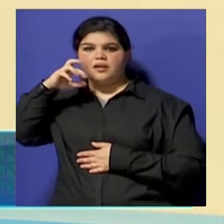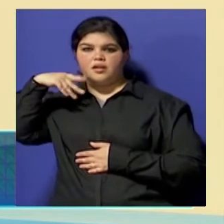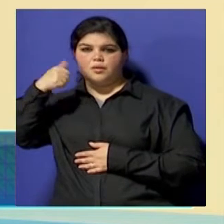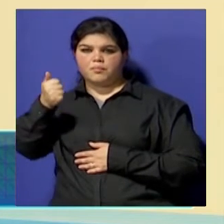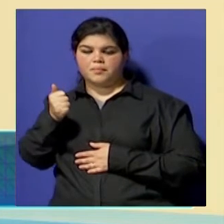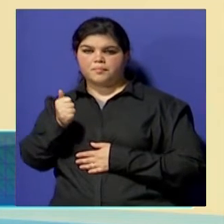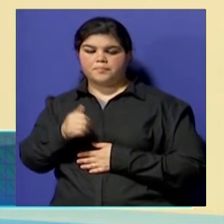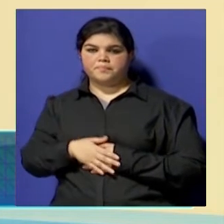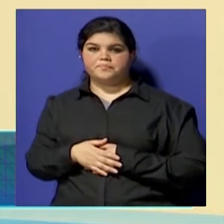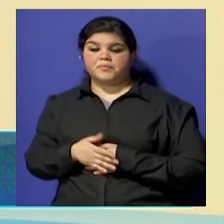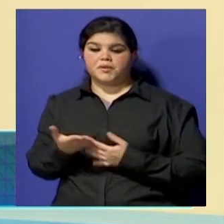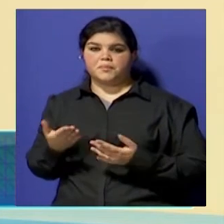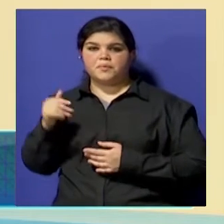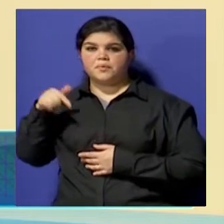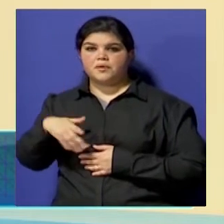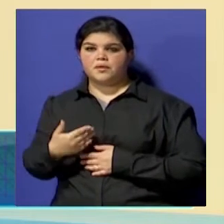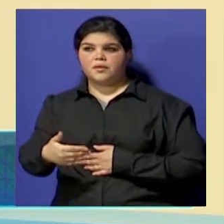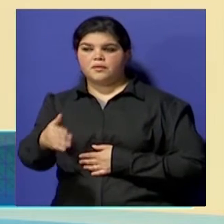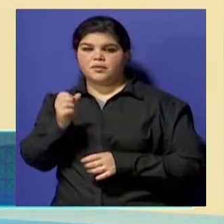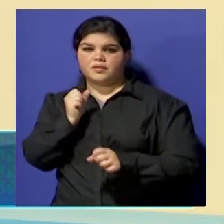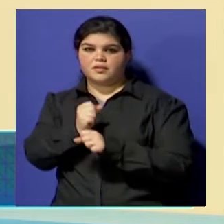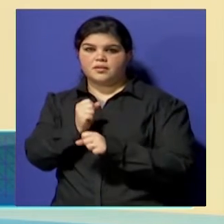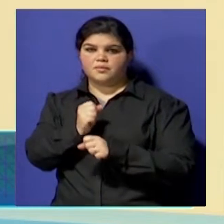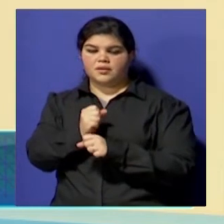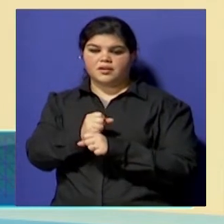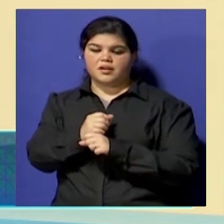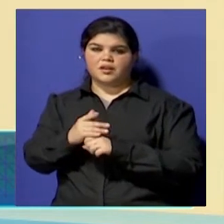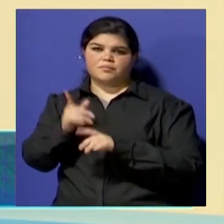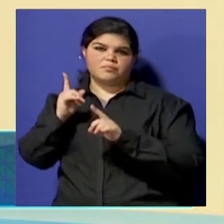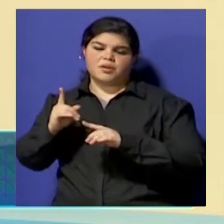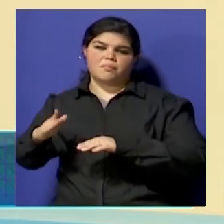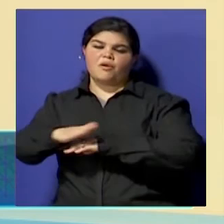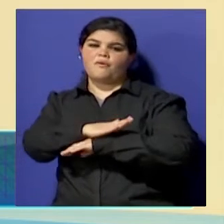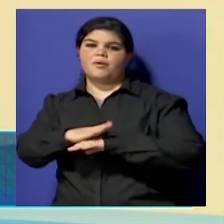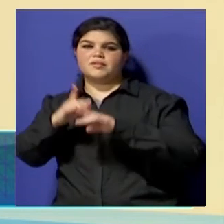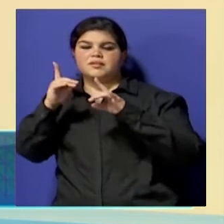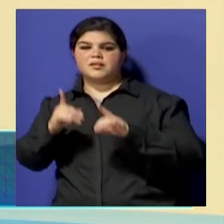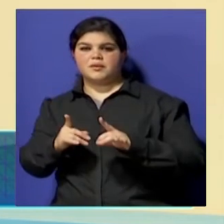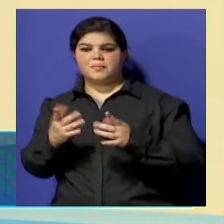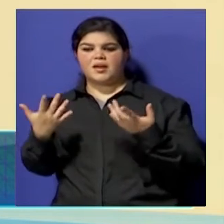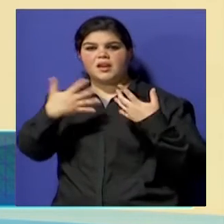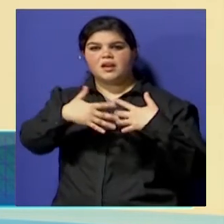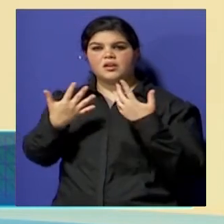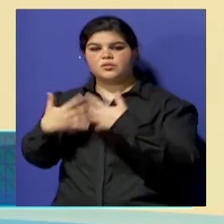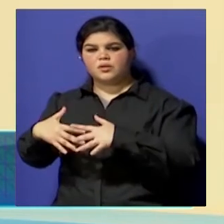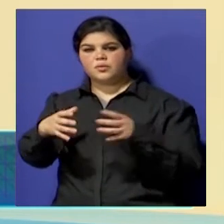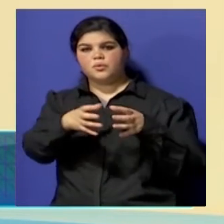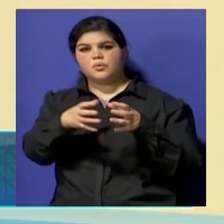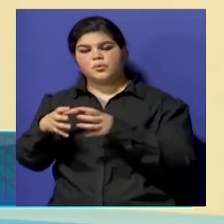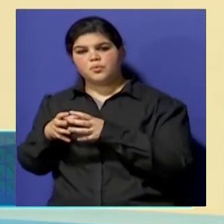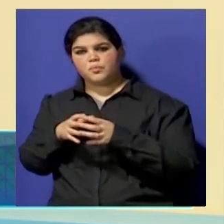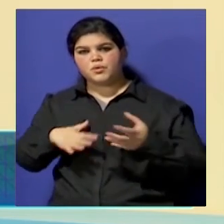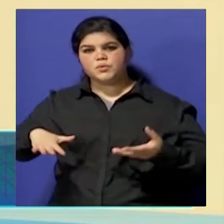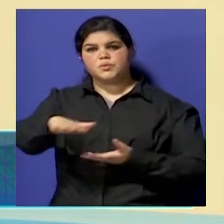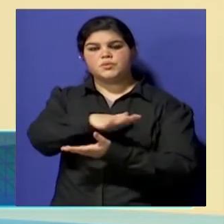Y bueno, se está trabajando sobre las bases, articulando diferentes sectores sociales, campesinos,